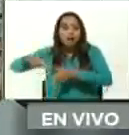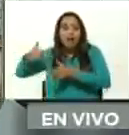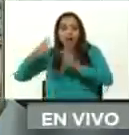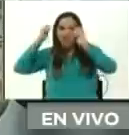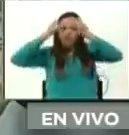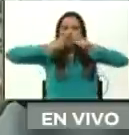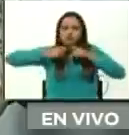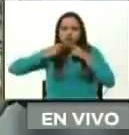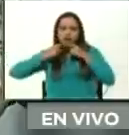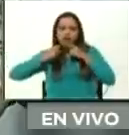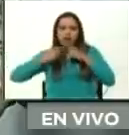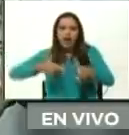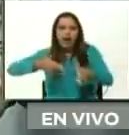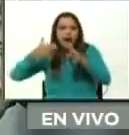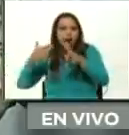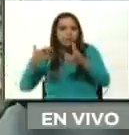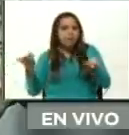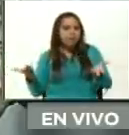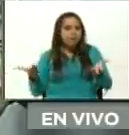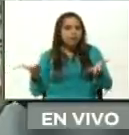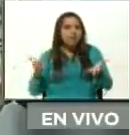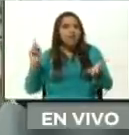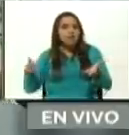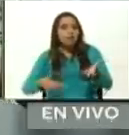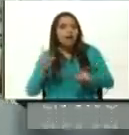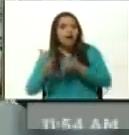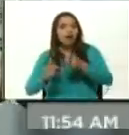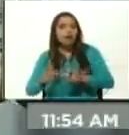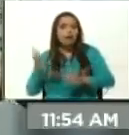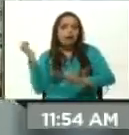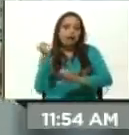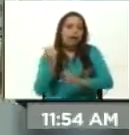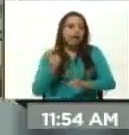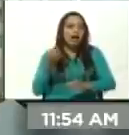encapuchados, que con armas no convencionales y convencionales